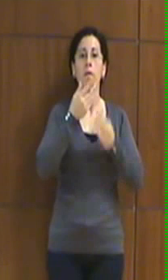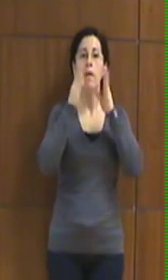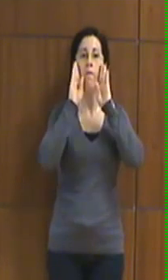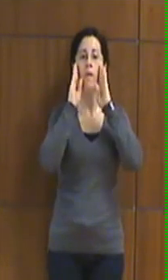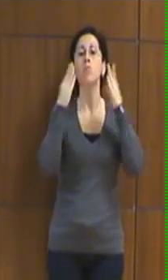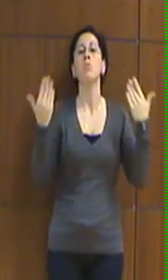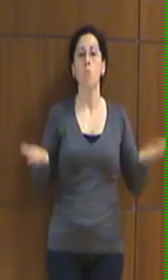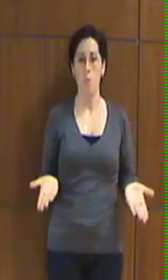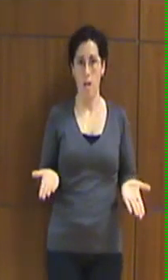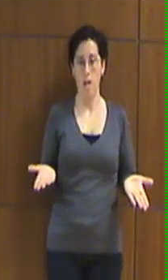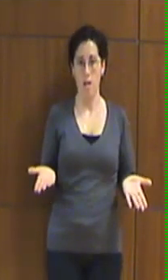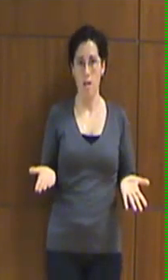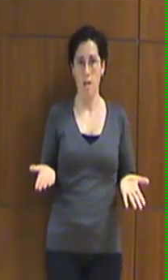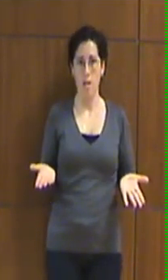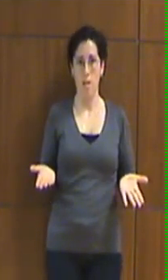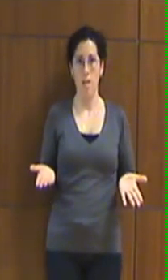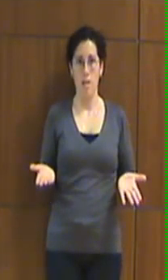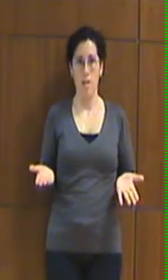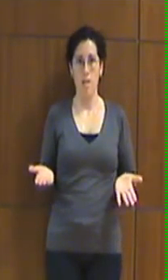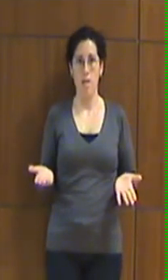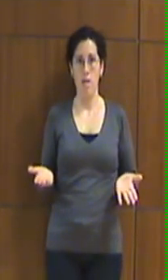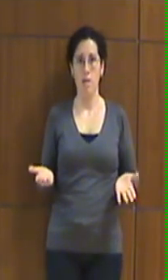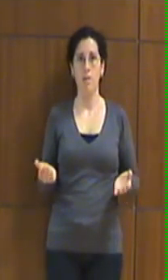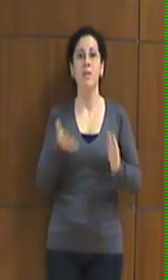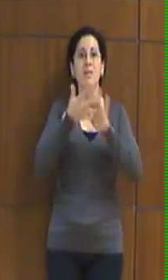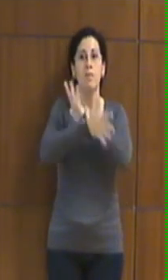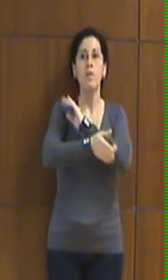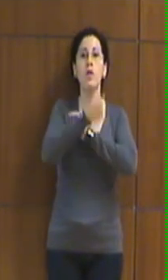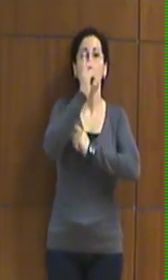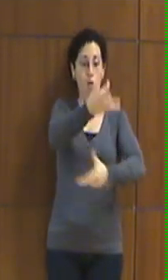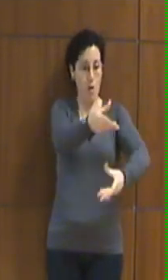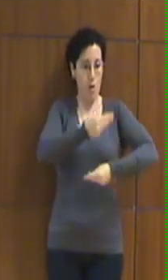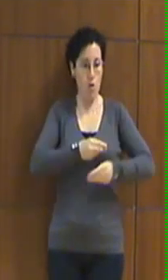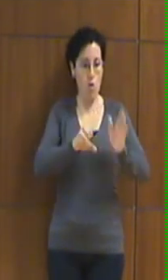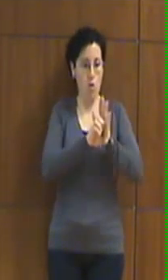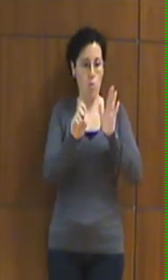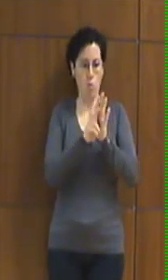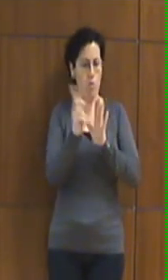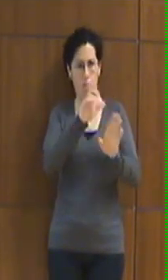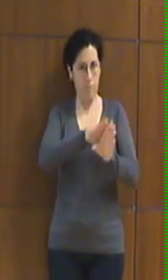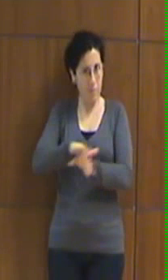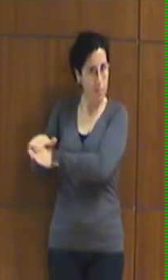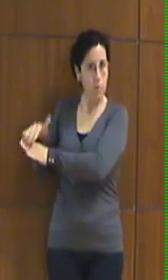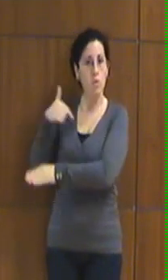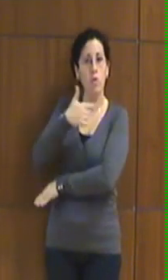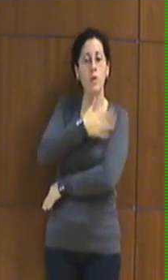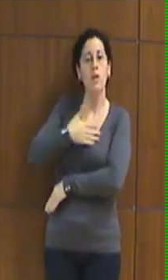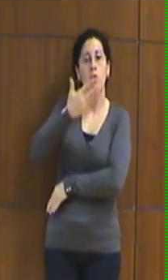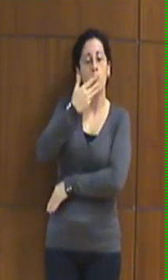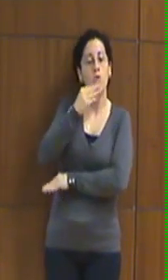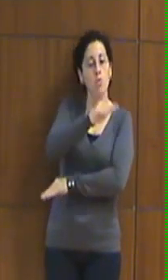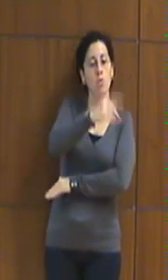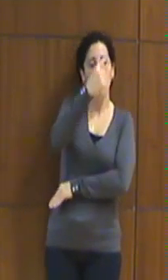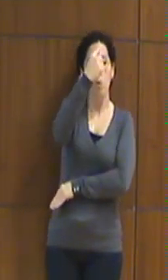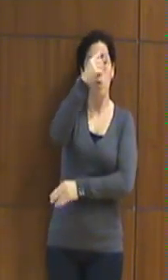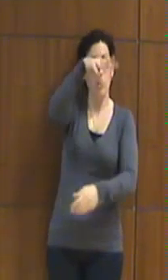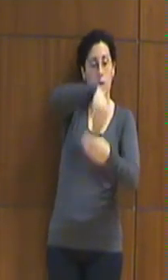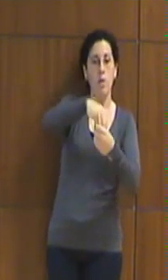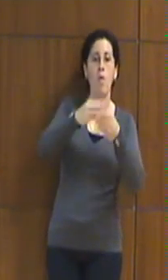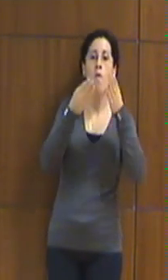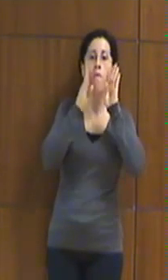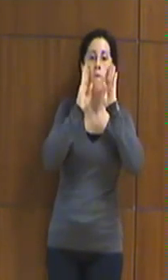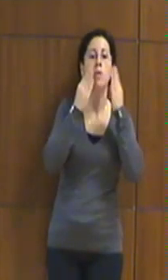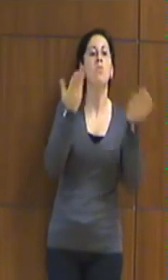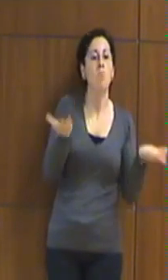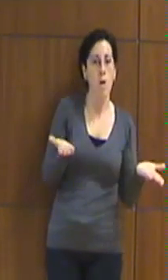Ya no es solamente tu currículum, ¿no? Decir, no, yo quiero es conocerte a ti, ¿no? Y quiero ver tu perfil y quiero ver con quién te